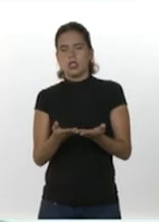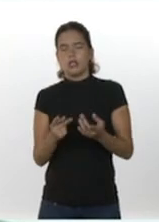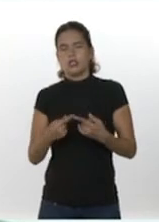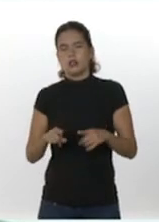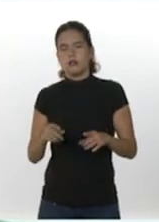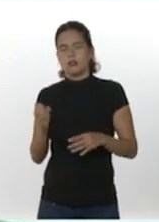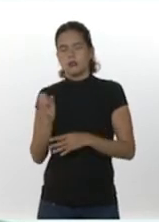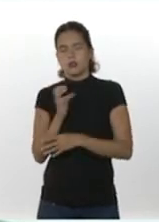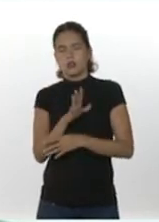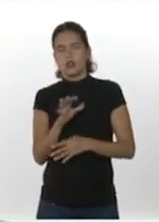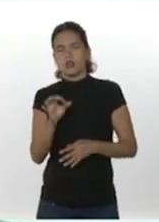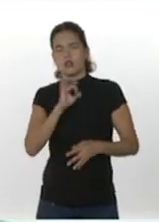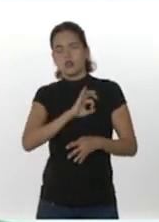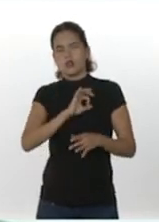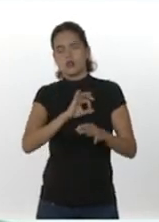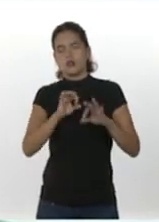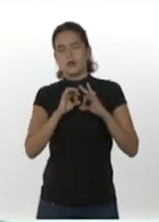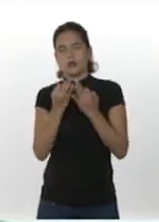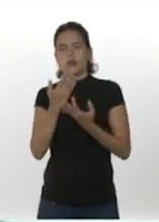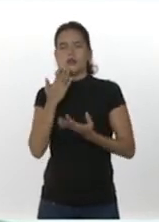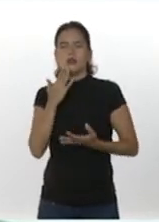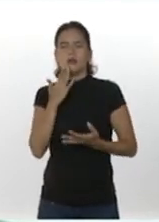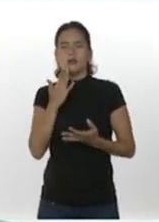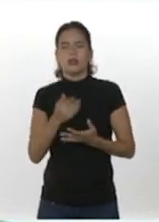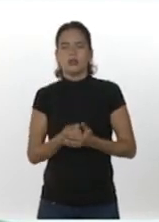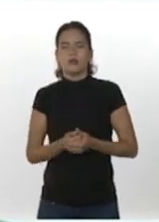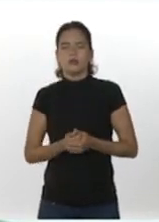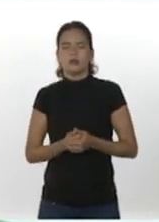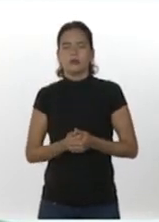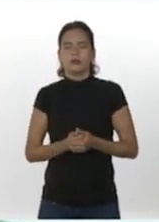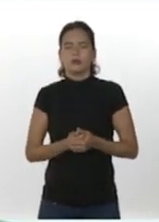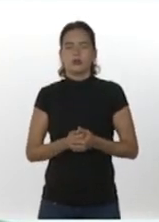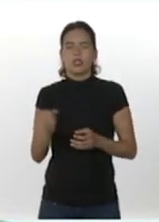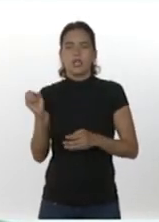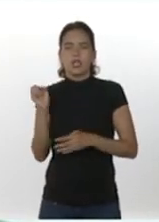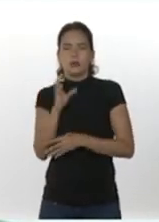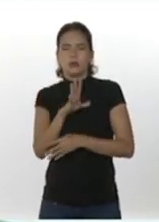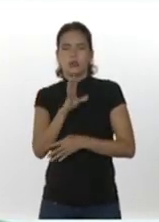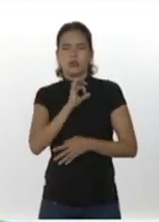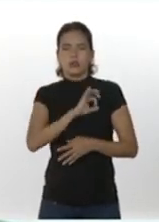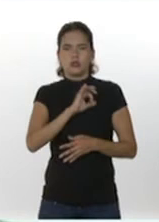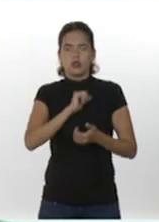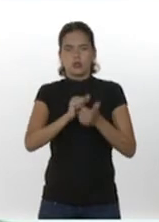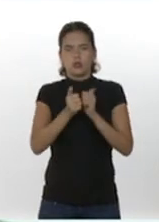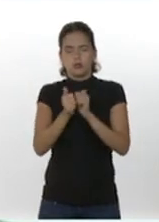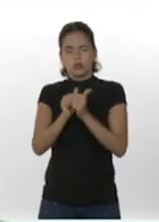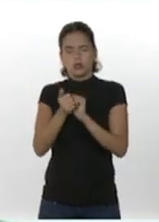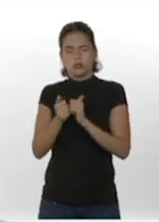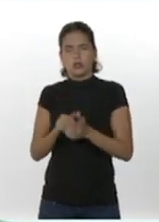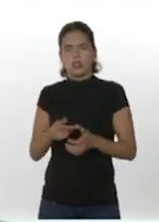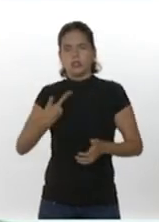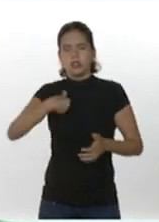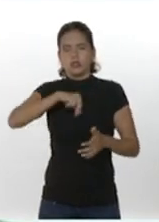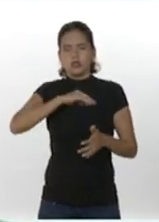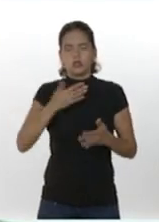esa integración sociofamiliar. Por ejemplo, la primera de la que les voy a hablar es la proyección sociodeportiva. Si